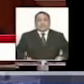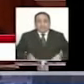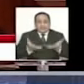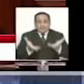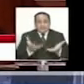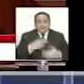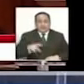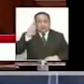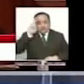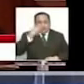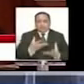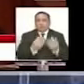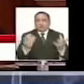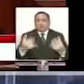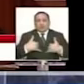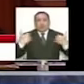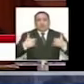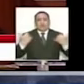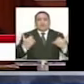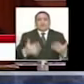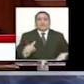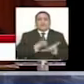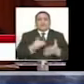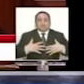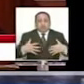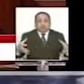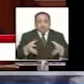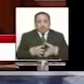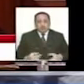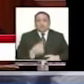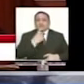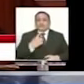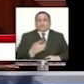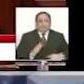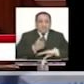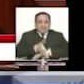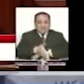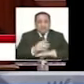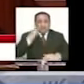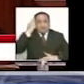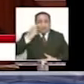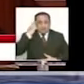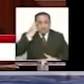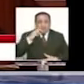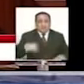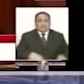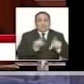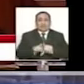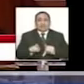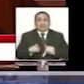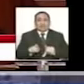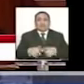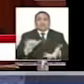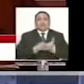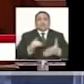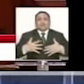grandiosas propuestas y algo más específico de mantener la imparcialidad en las elecciones,